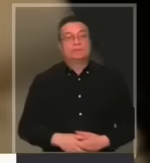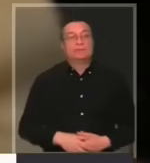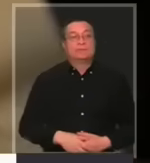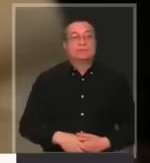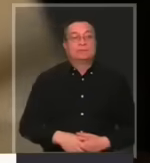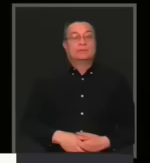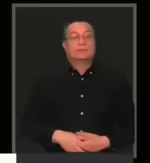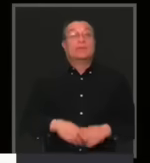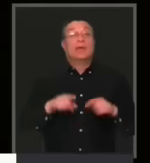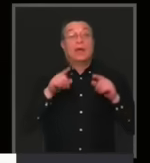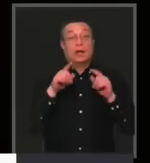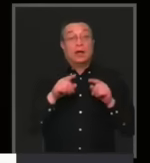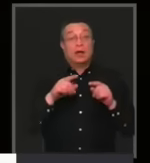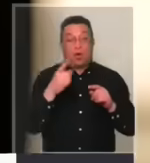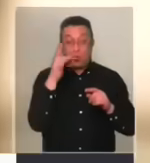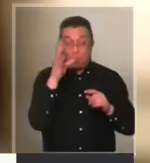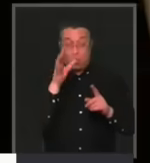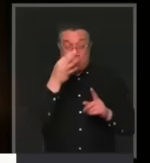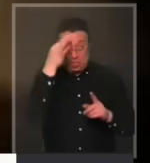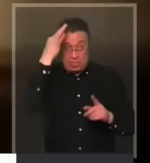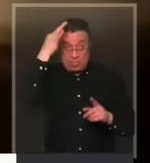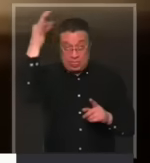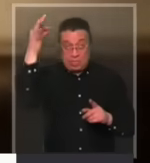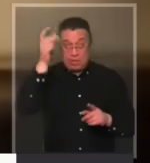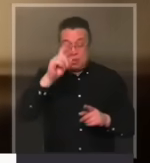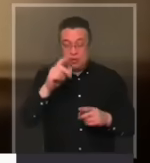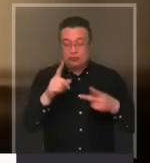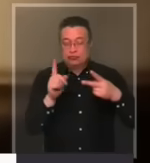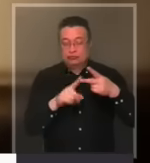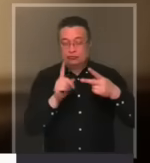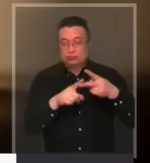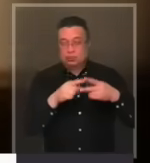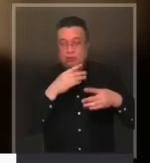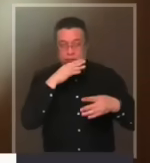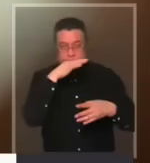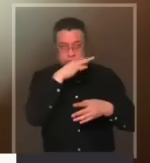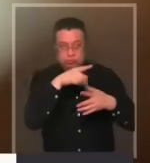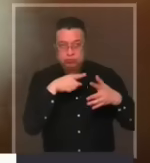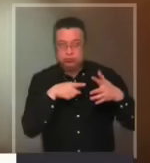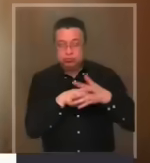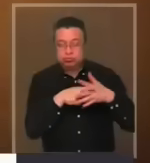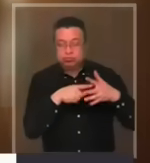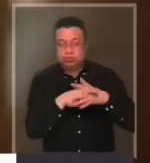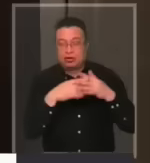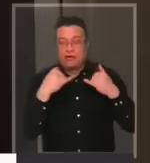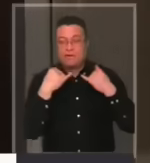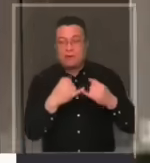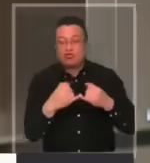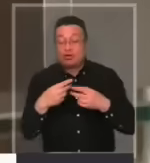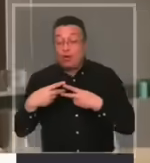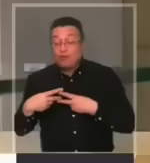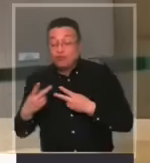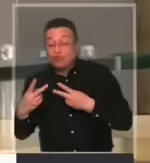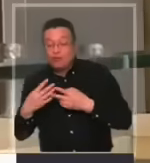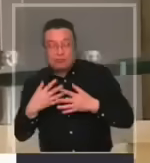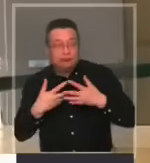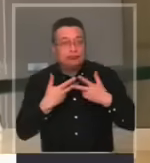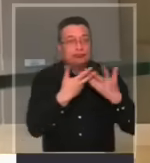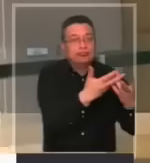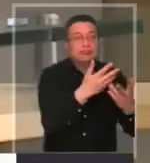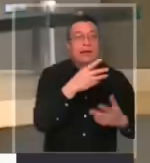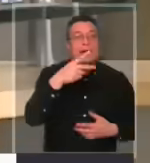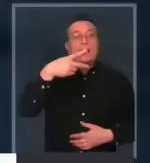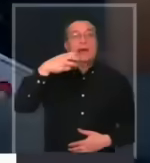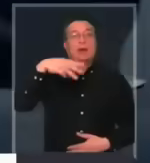Un hecho que no sería aislado es que sería el segundo caso de filtraciones de información desde el aparato público hacia Luis